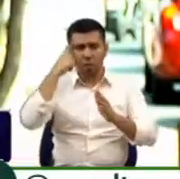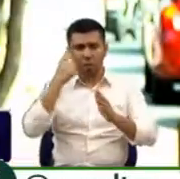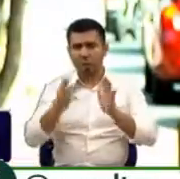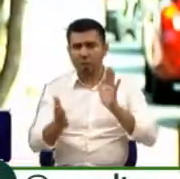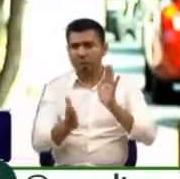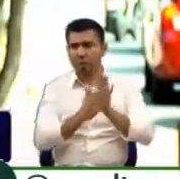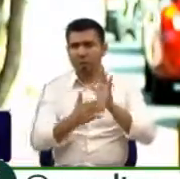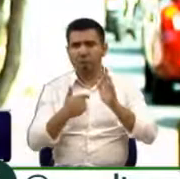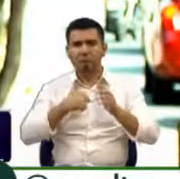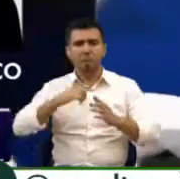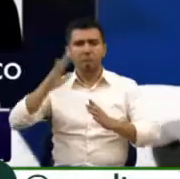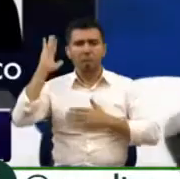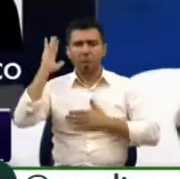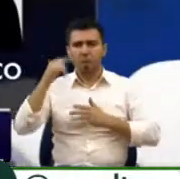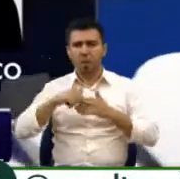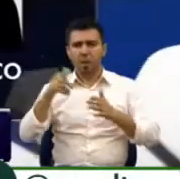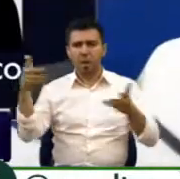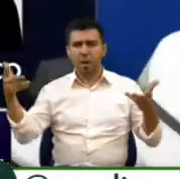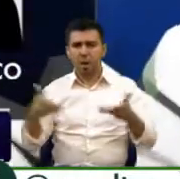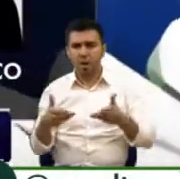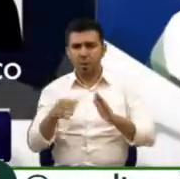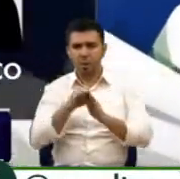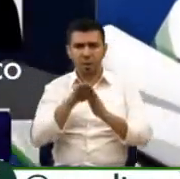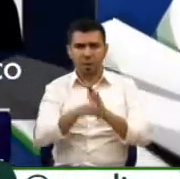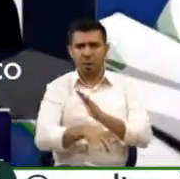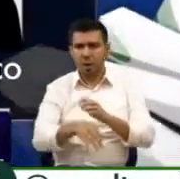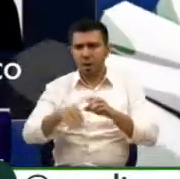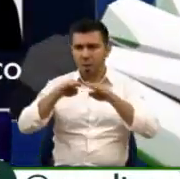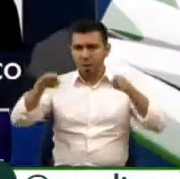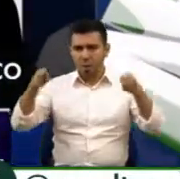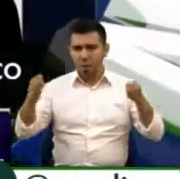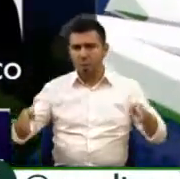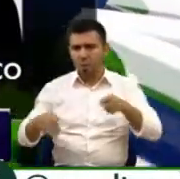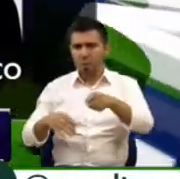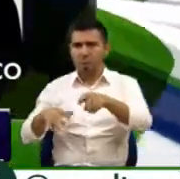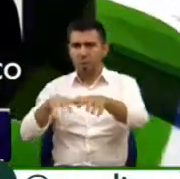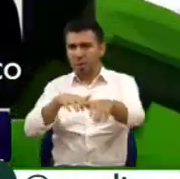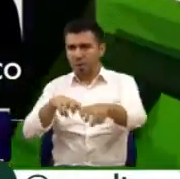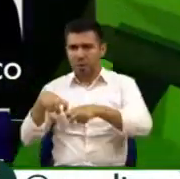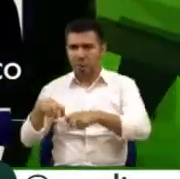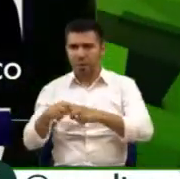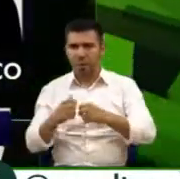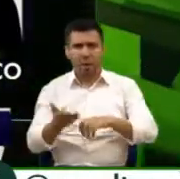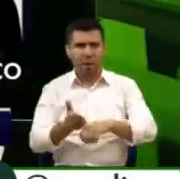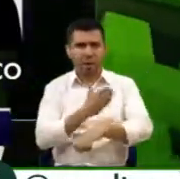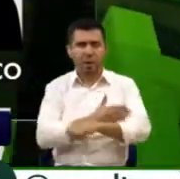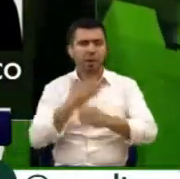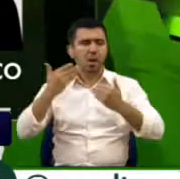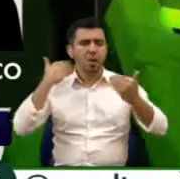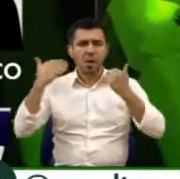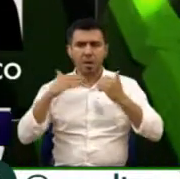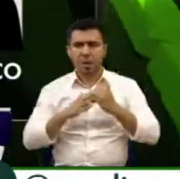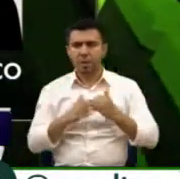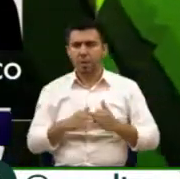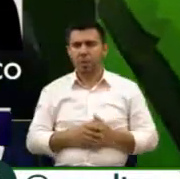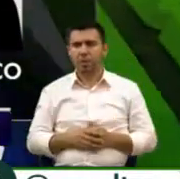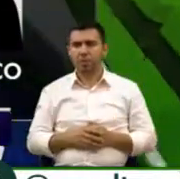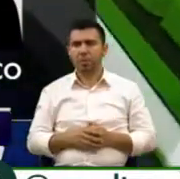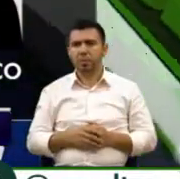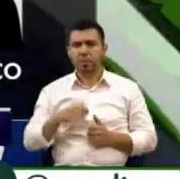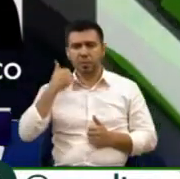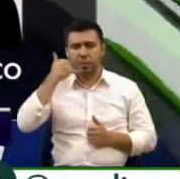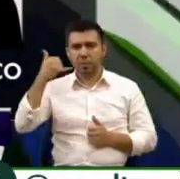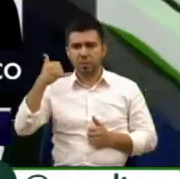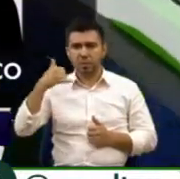en la cumbre agraria. Esta es una convocatoria que se hace desde la Cumbre Agraria Campesina Étnica Popular, que es un espacio